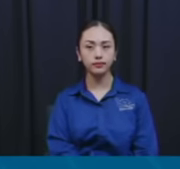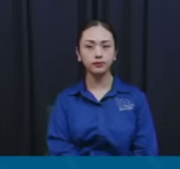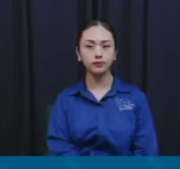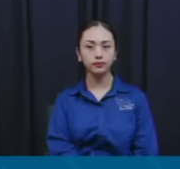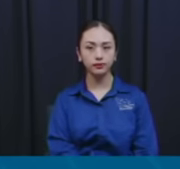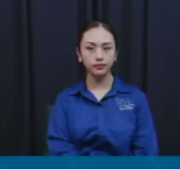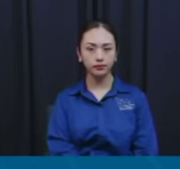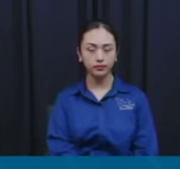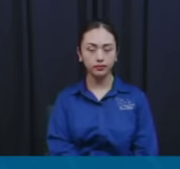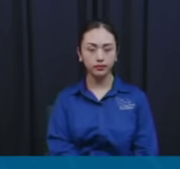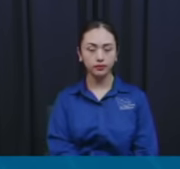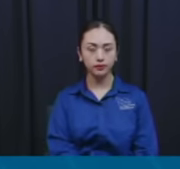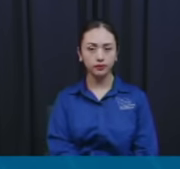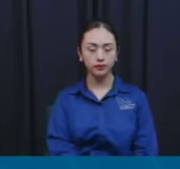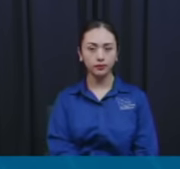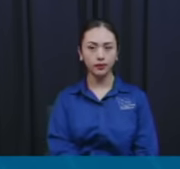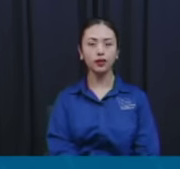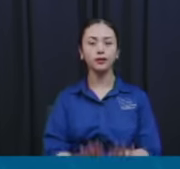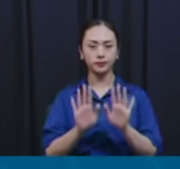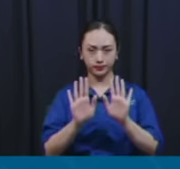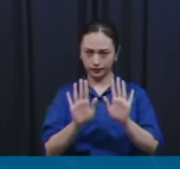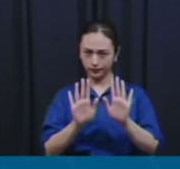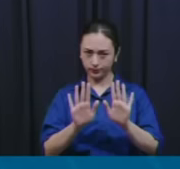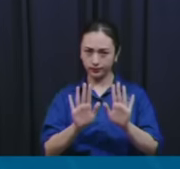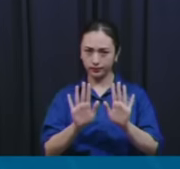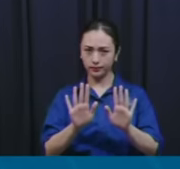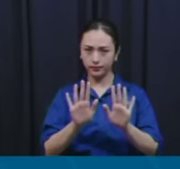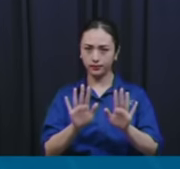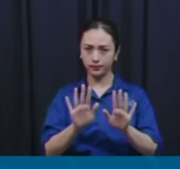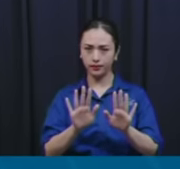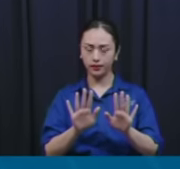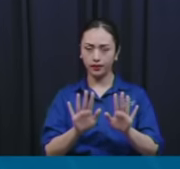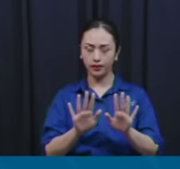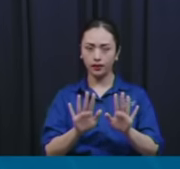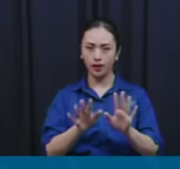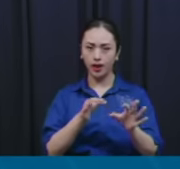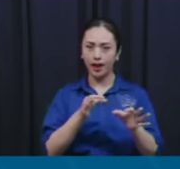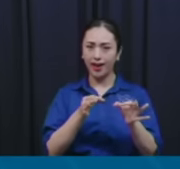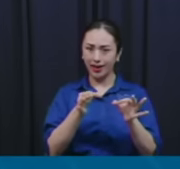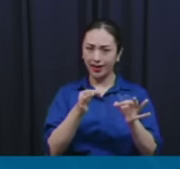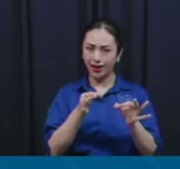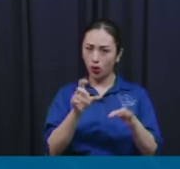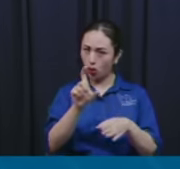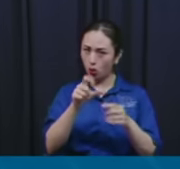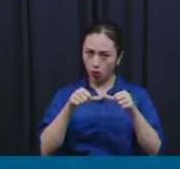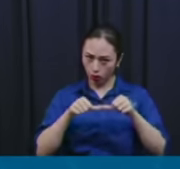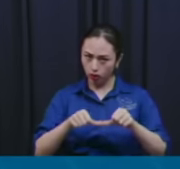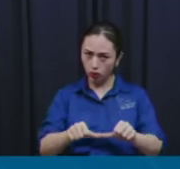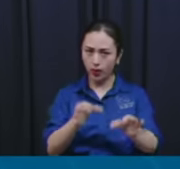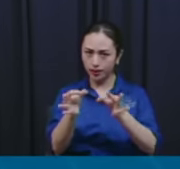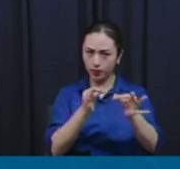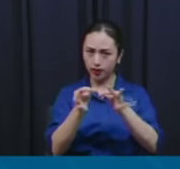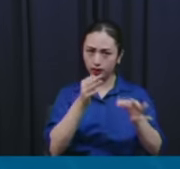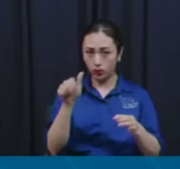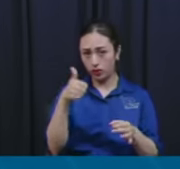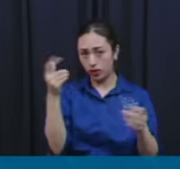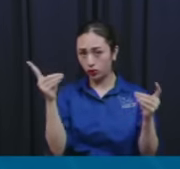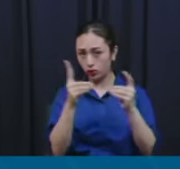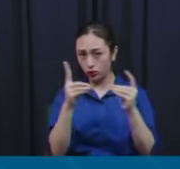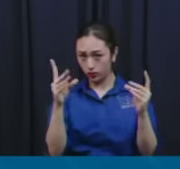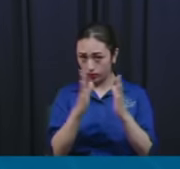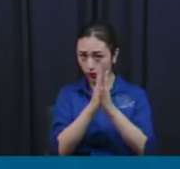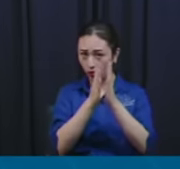que desgranar enre le prometo que el próximo empezamos desde aquí ya no hablo nada más de lo demás sino que aquí de una nos dejamos